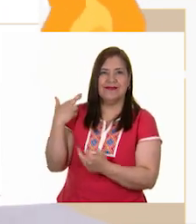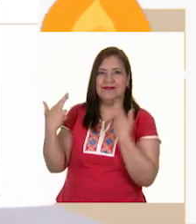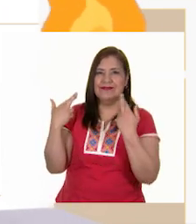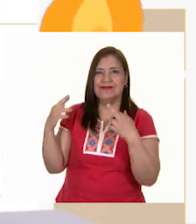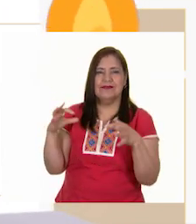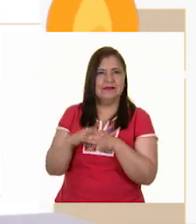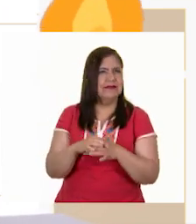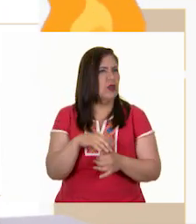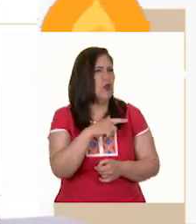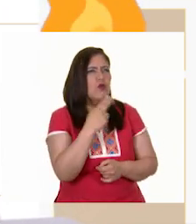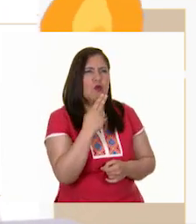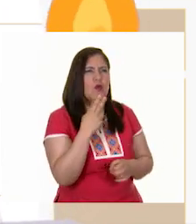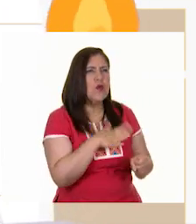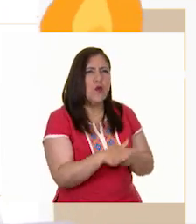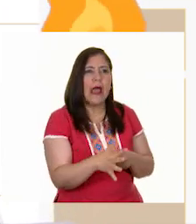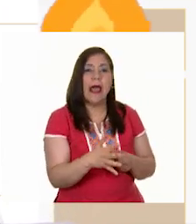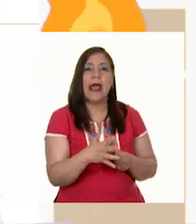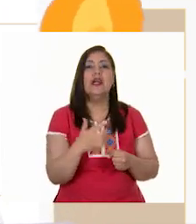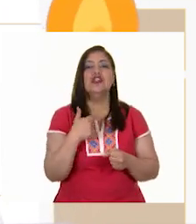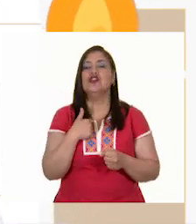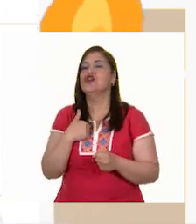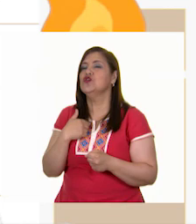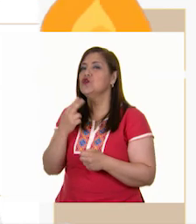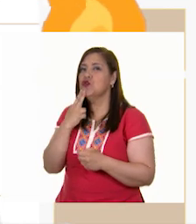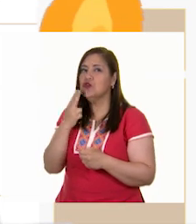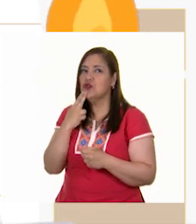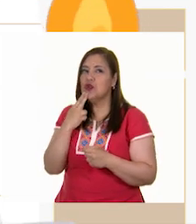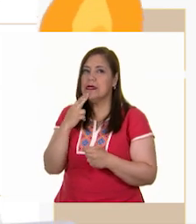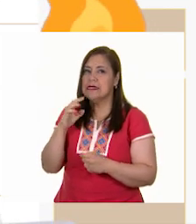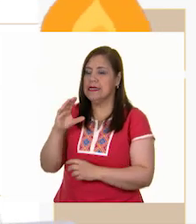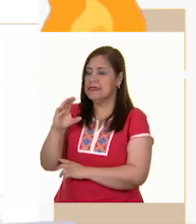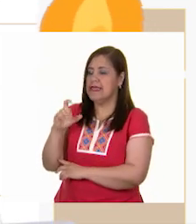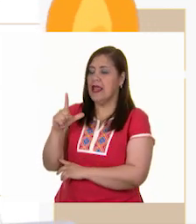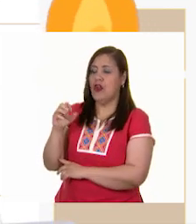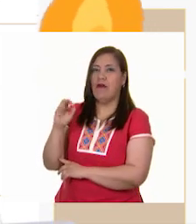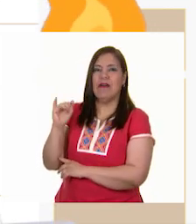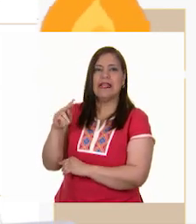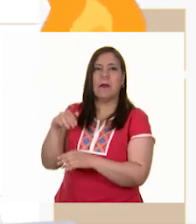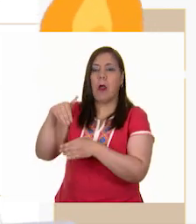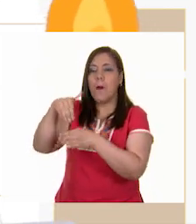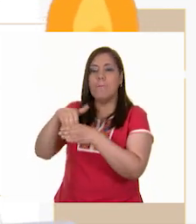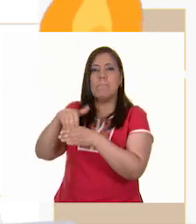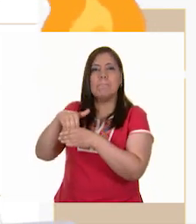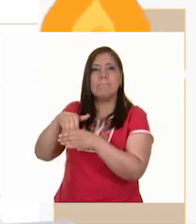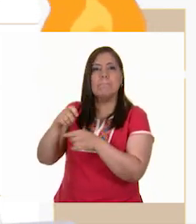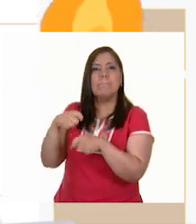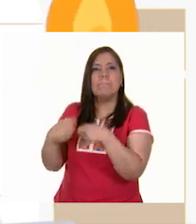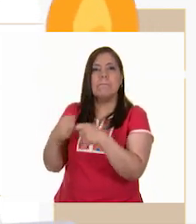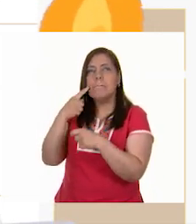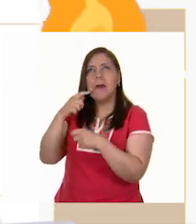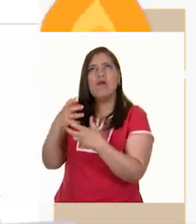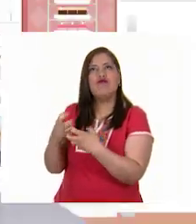¿Y qué estás utilizando? Estoy usando celofán. Una bolsita de celofán.